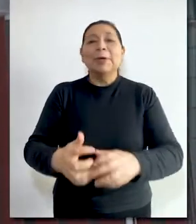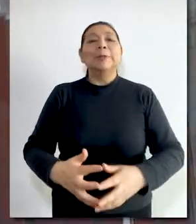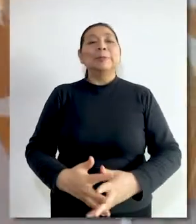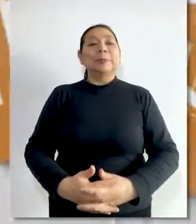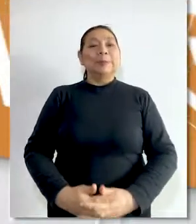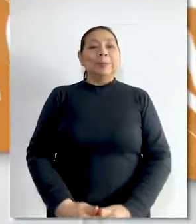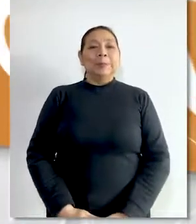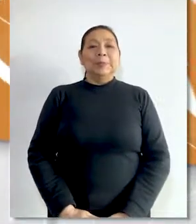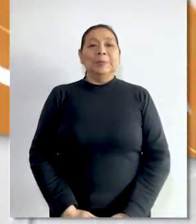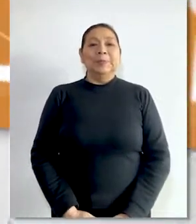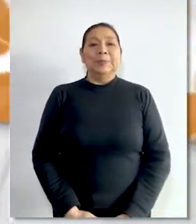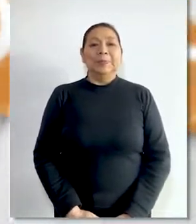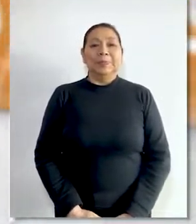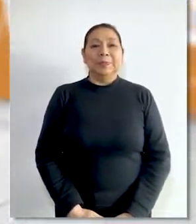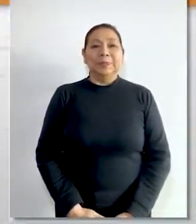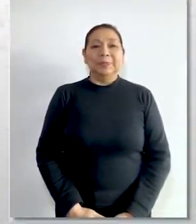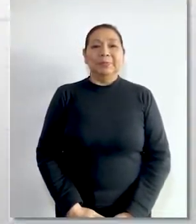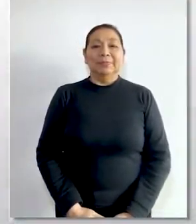corrección